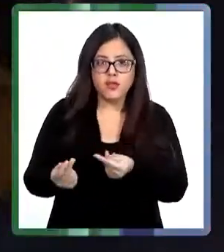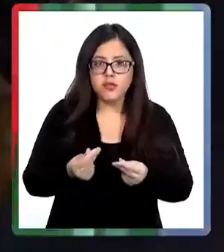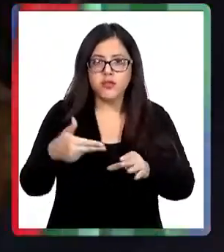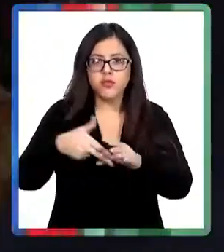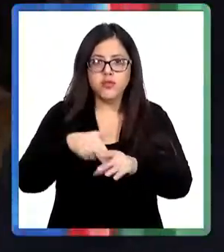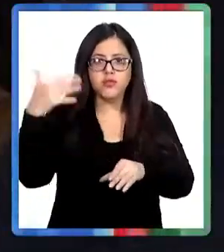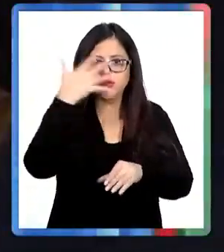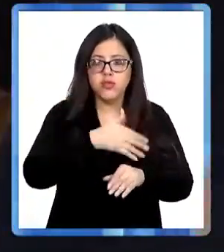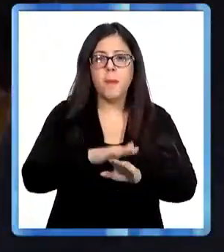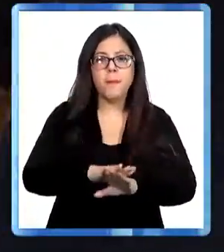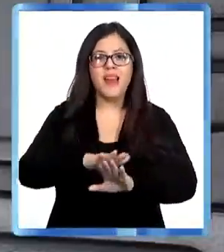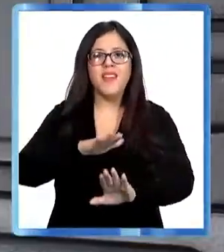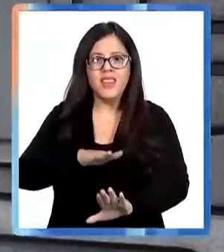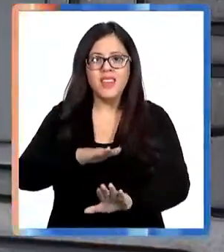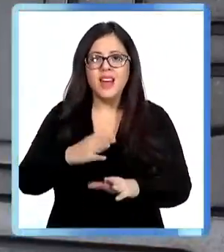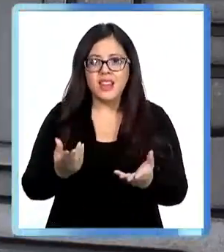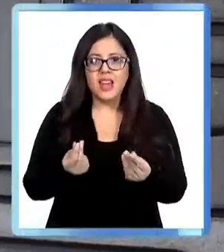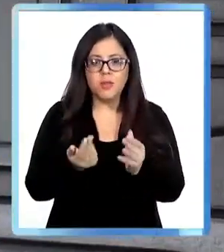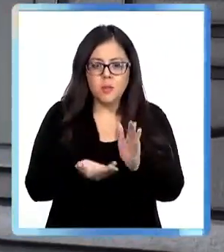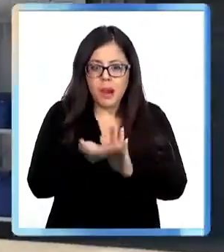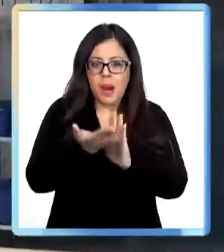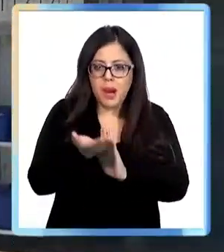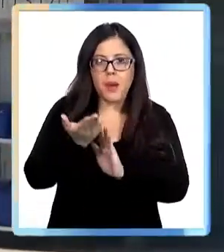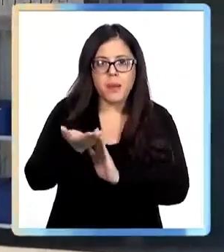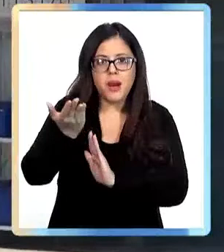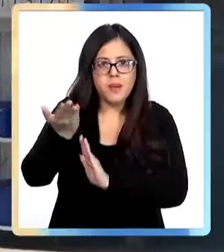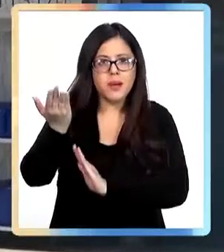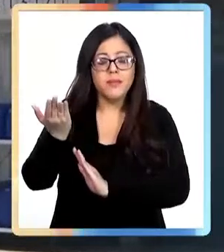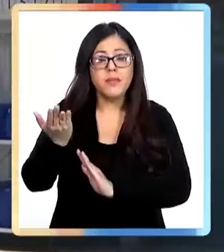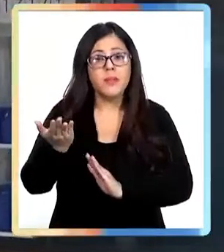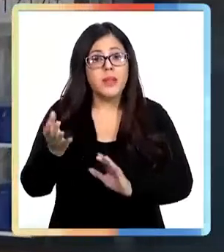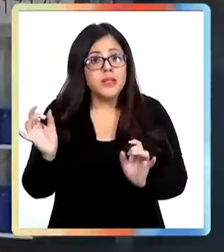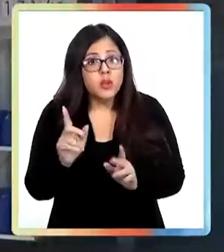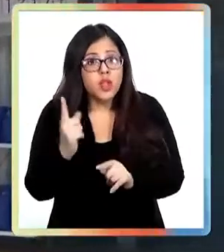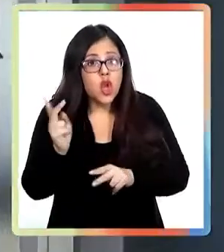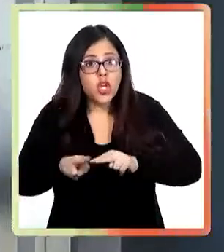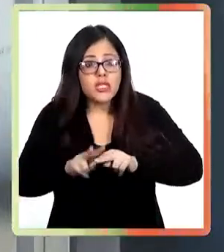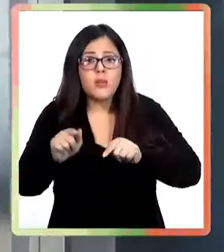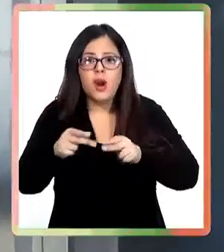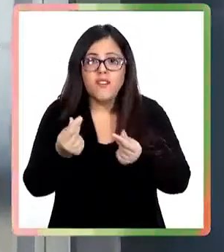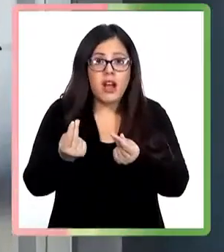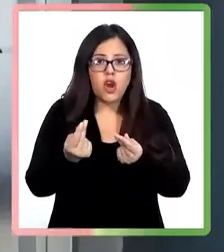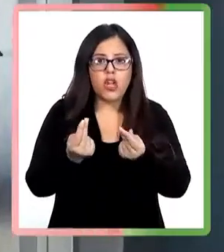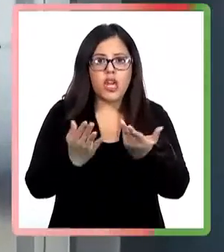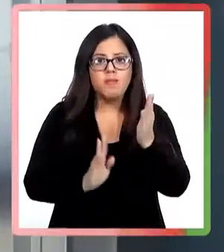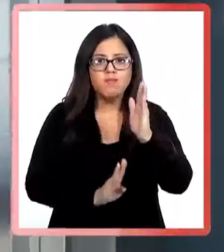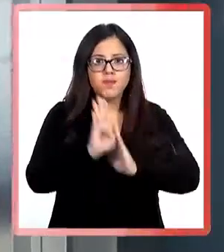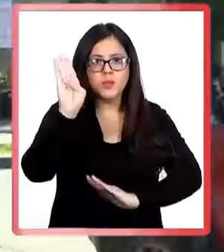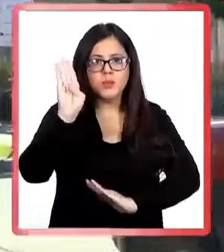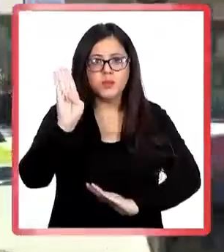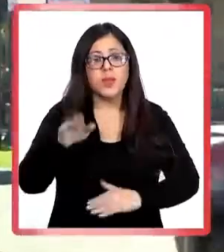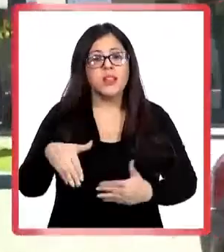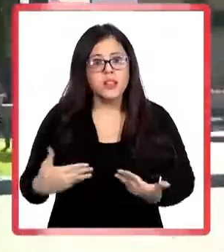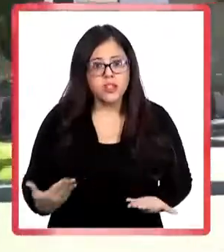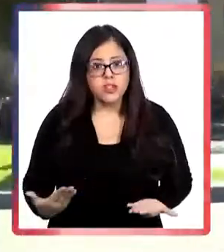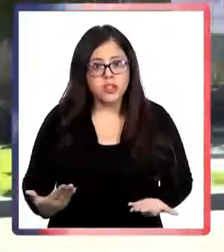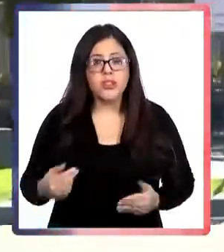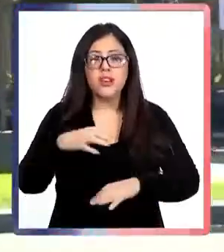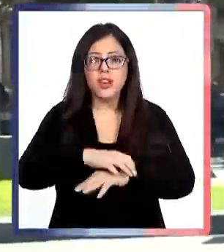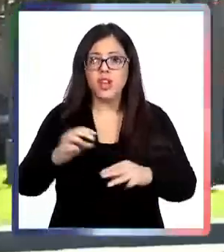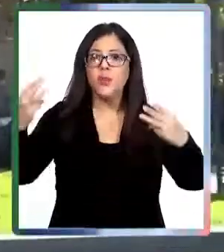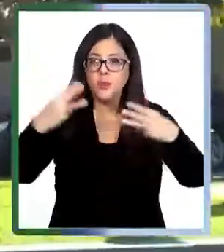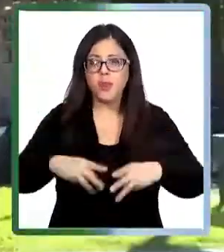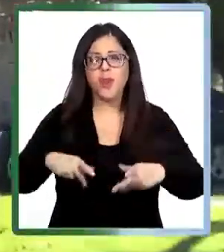de los Combustibles para evitar de que suban aún más de lo que ya han subido. Si no lo hiciéramos, el precio estaría totalmente disparado. Yo sé que acá en Magallanes